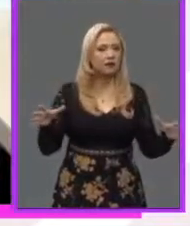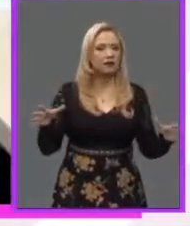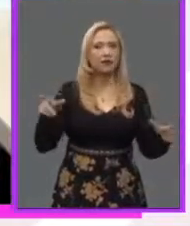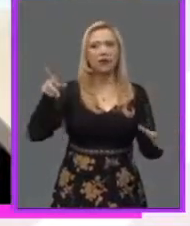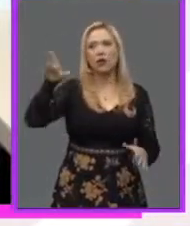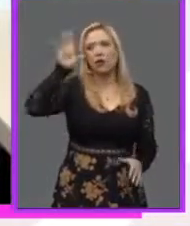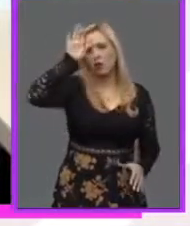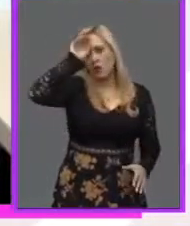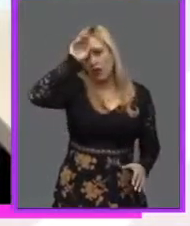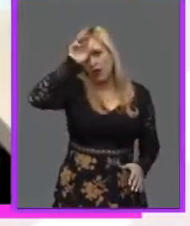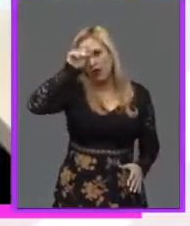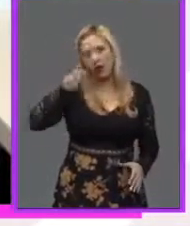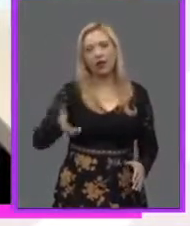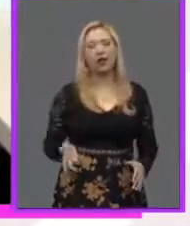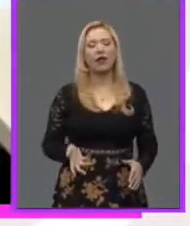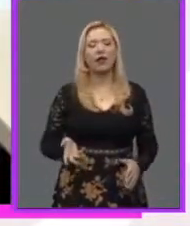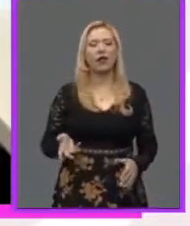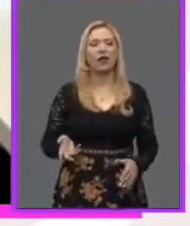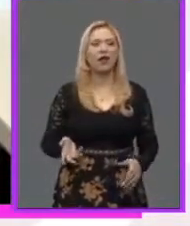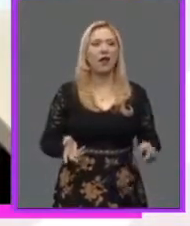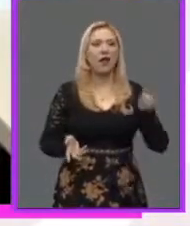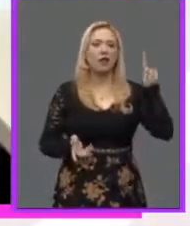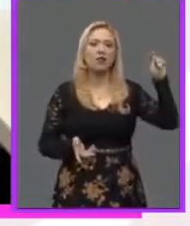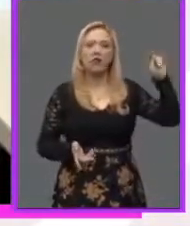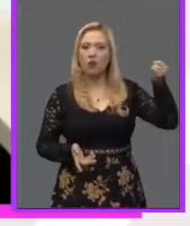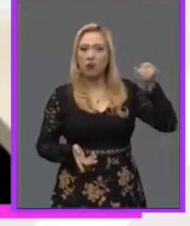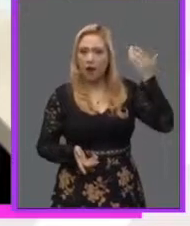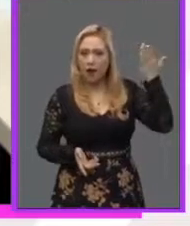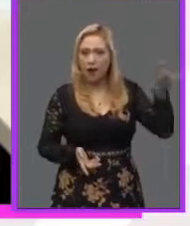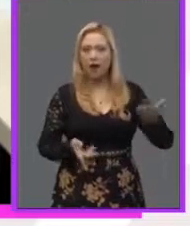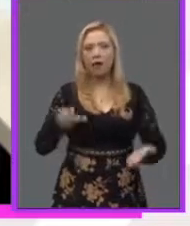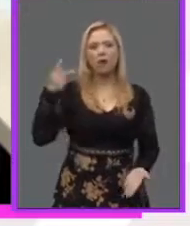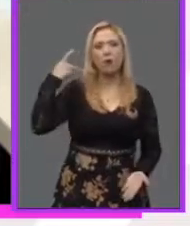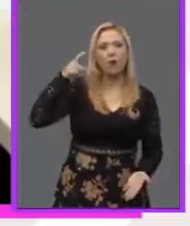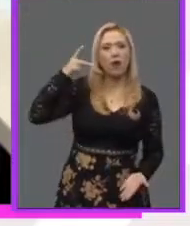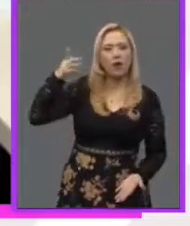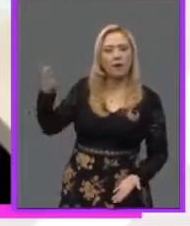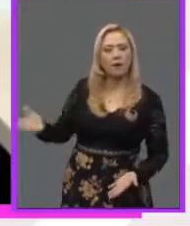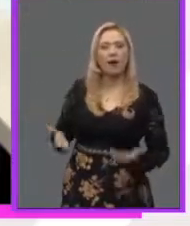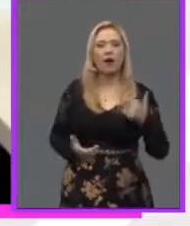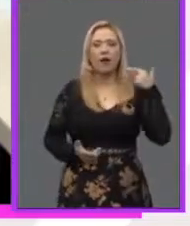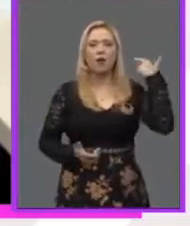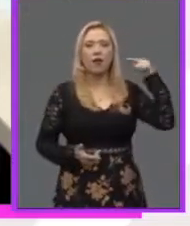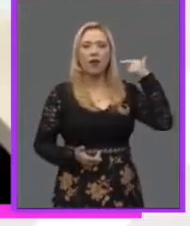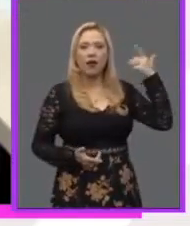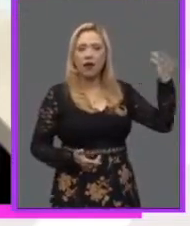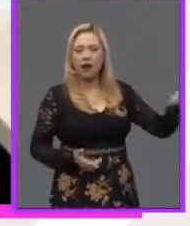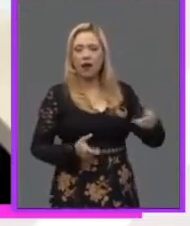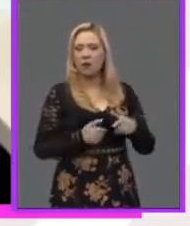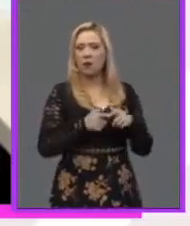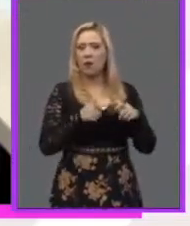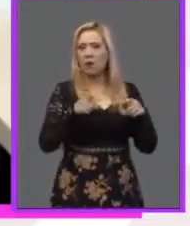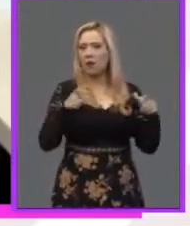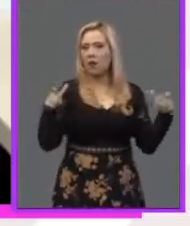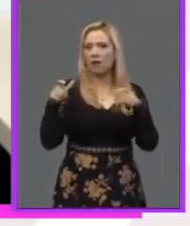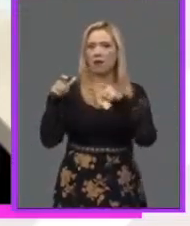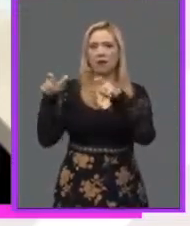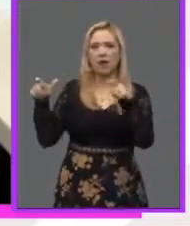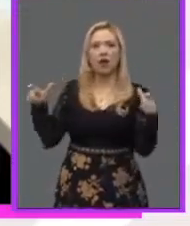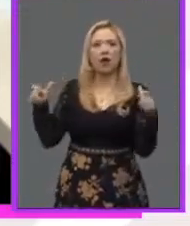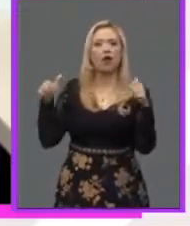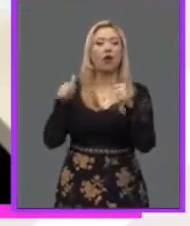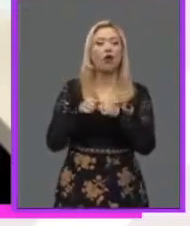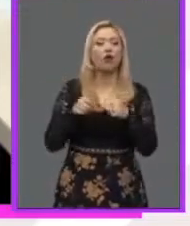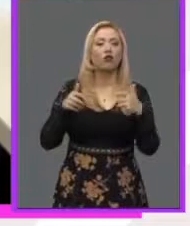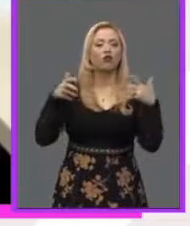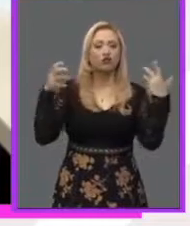de lo que hoy entendemos por Monterrey. Lo mismo ocurre en Tijuana, en Puebla, en Guadalajara. Pero lo que empezamos a ver es que con